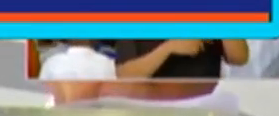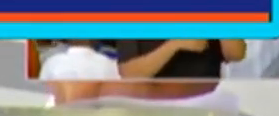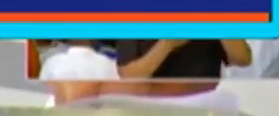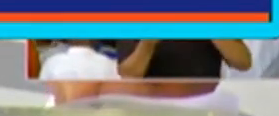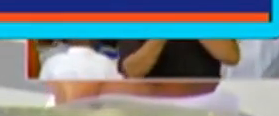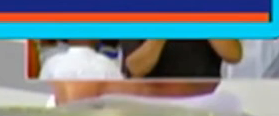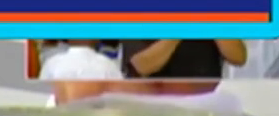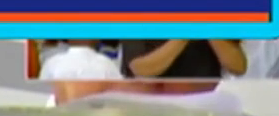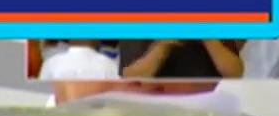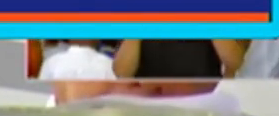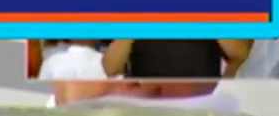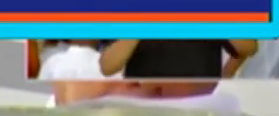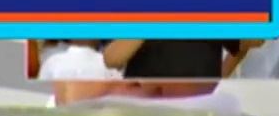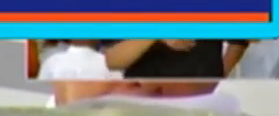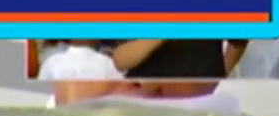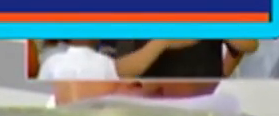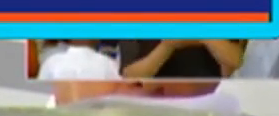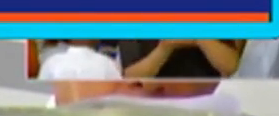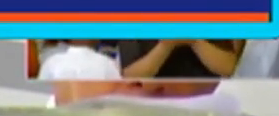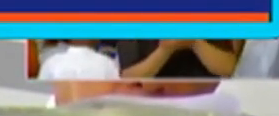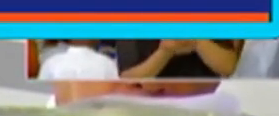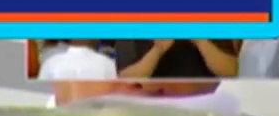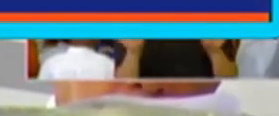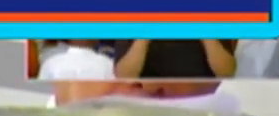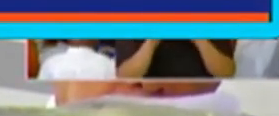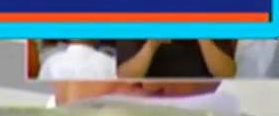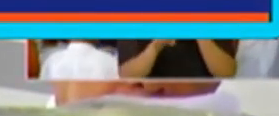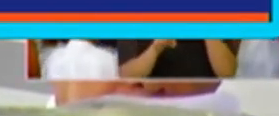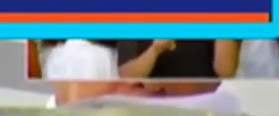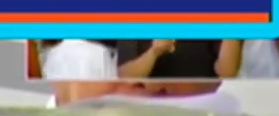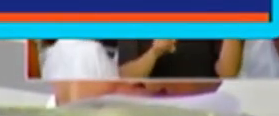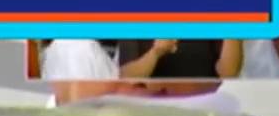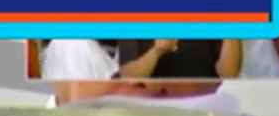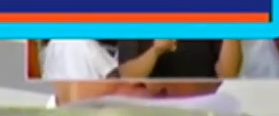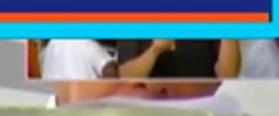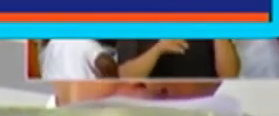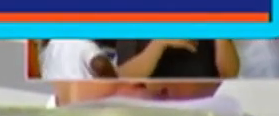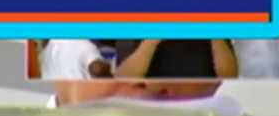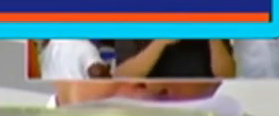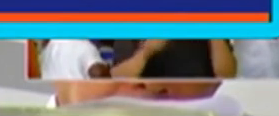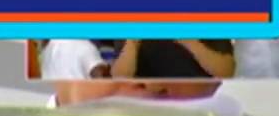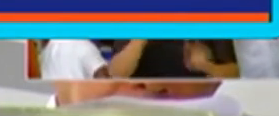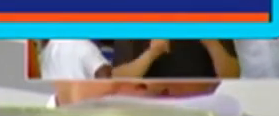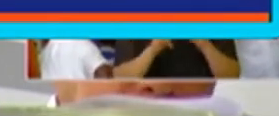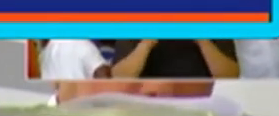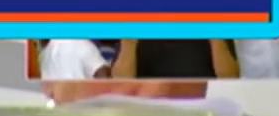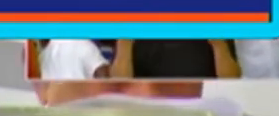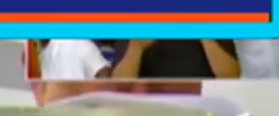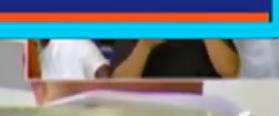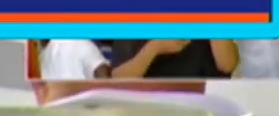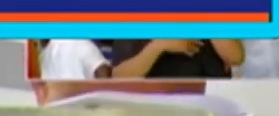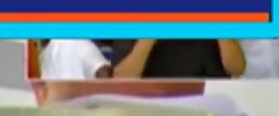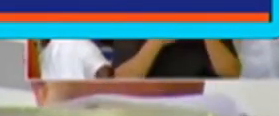apoyo a lo que ocurre a nivel del aula. Lo más importante es que todos los ciudadanos, todos los que inciden